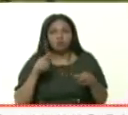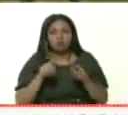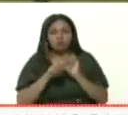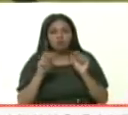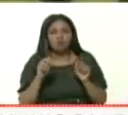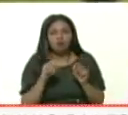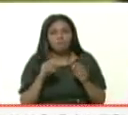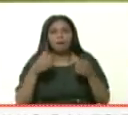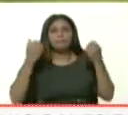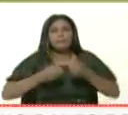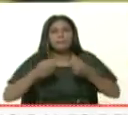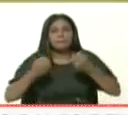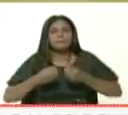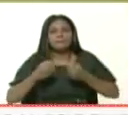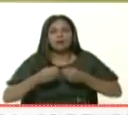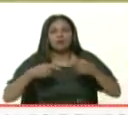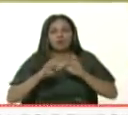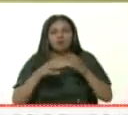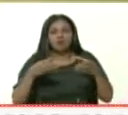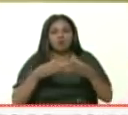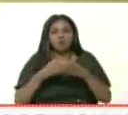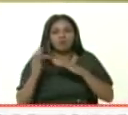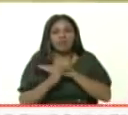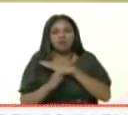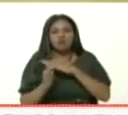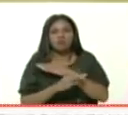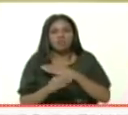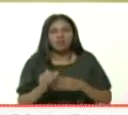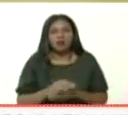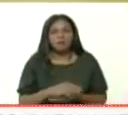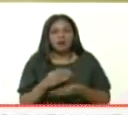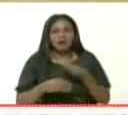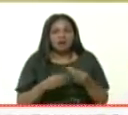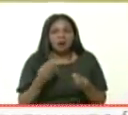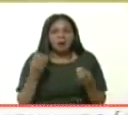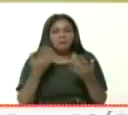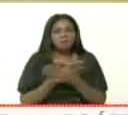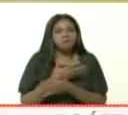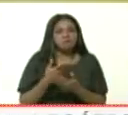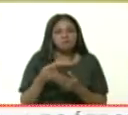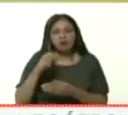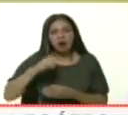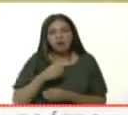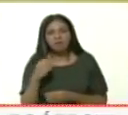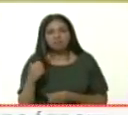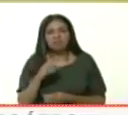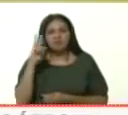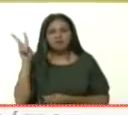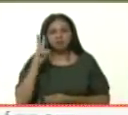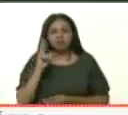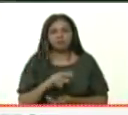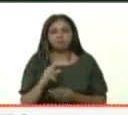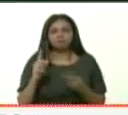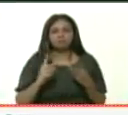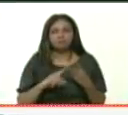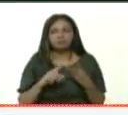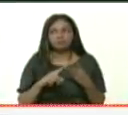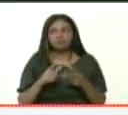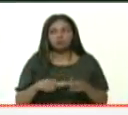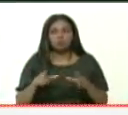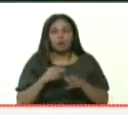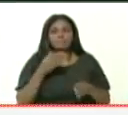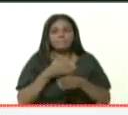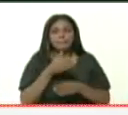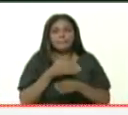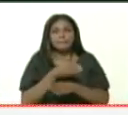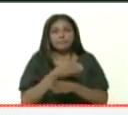de guarimba y actos de disturbio en toda la zona fronteriza para tratar de distraer a las autoridades venezolanas. Tres, que en la zona de Pique, en